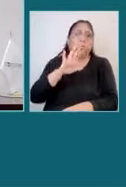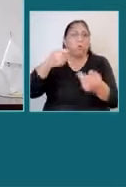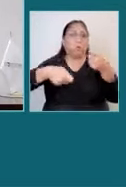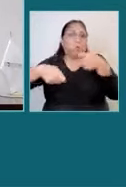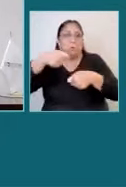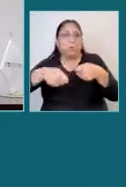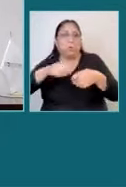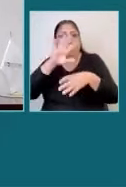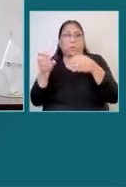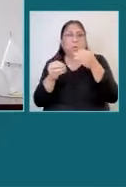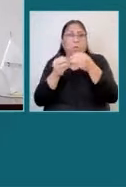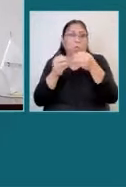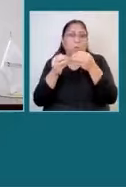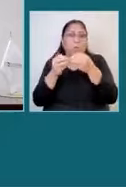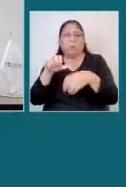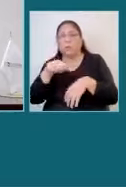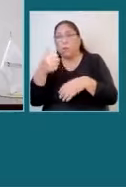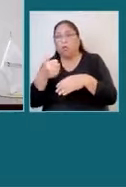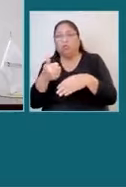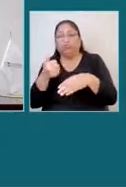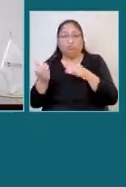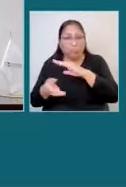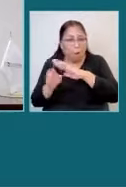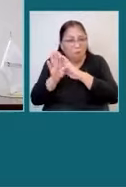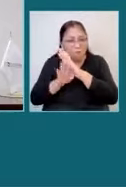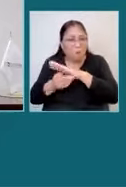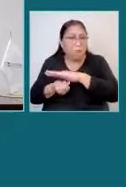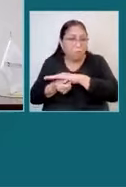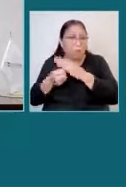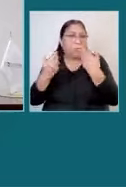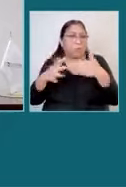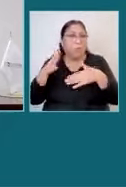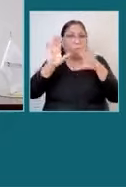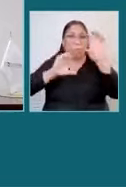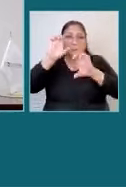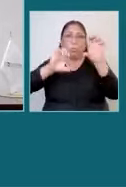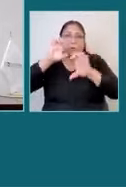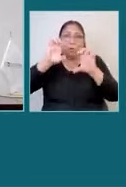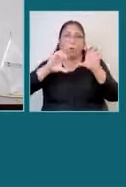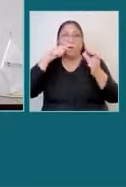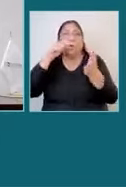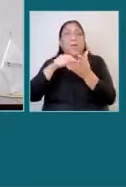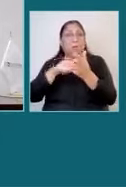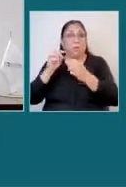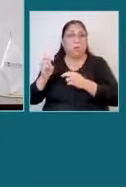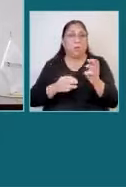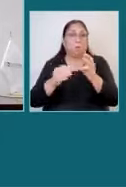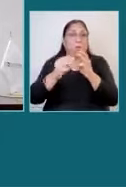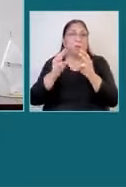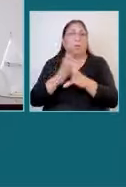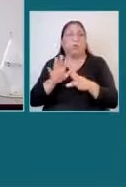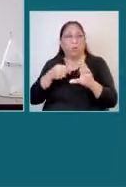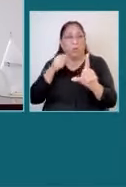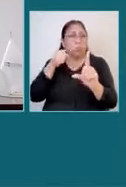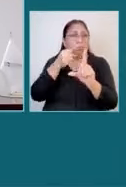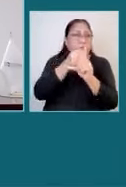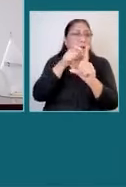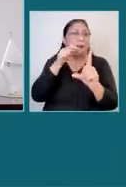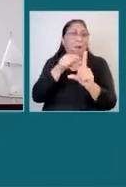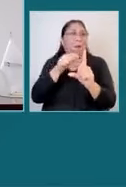inversiones adicionales en otros fondos en los que ya también estamos evaluando, y de esta forma poder impactar